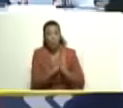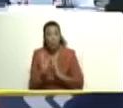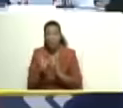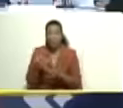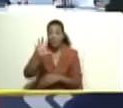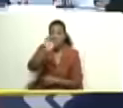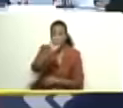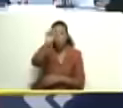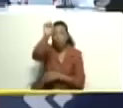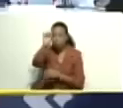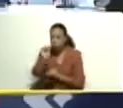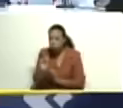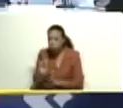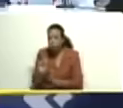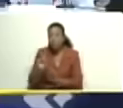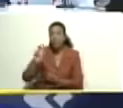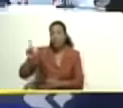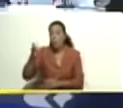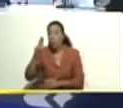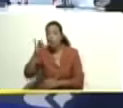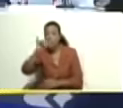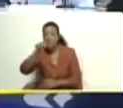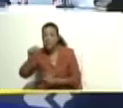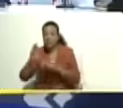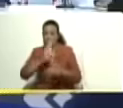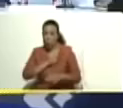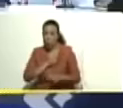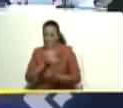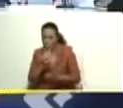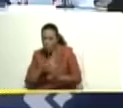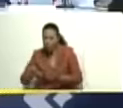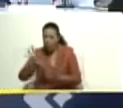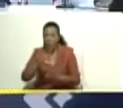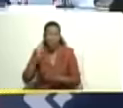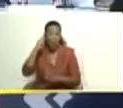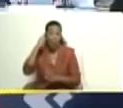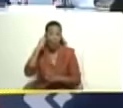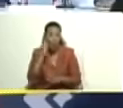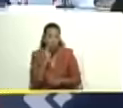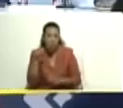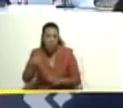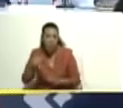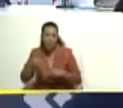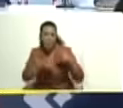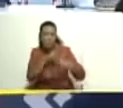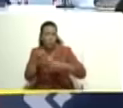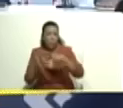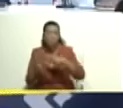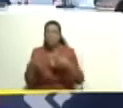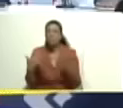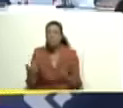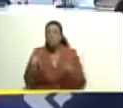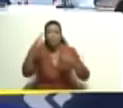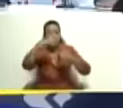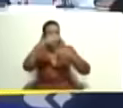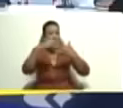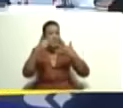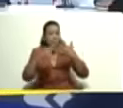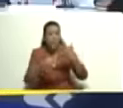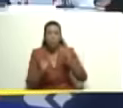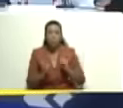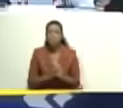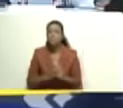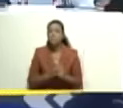sur, toda la región de Guayana, nuestra Guayana, que vaya articulando la producción en sus distintas